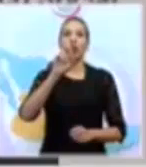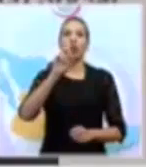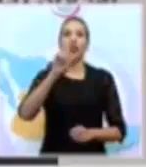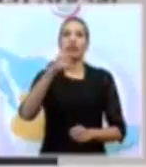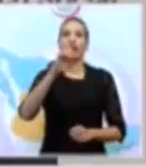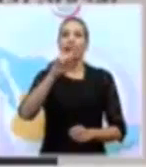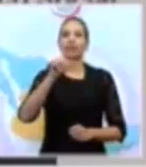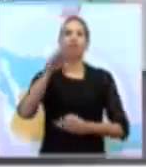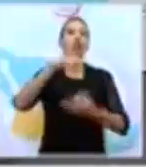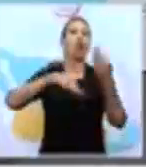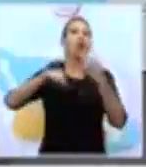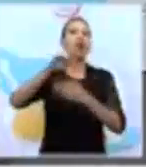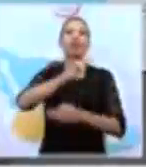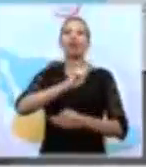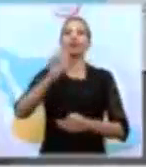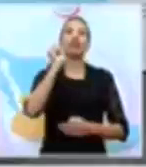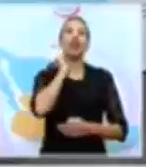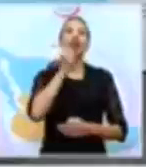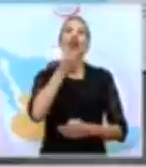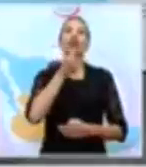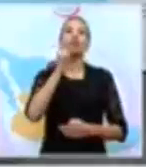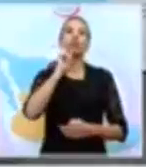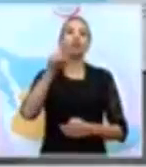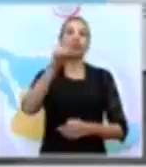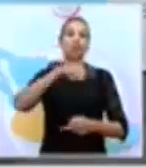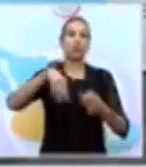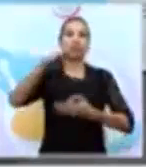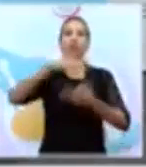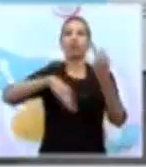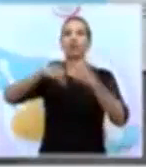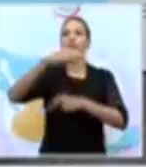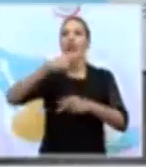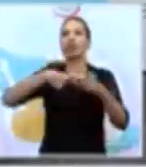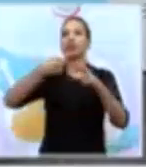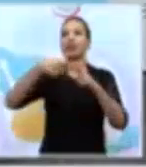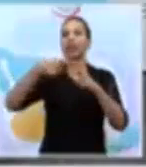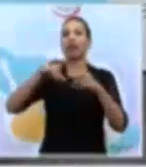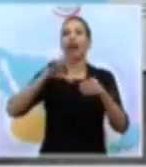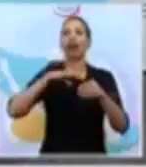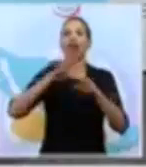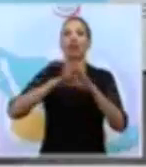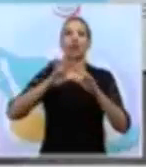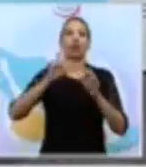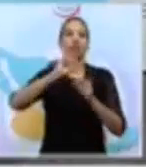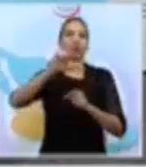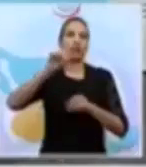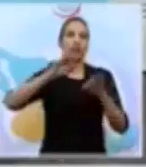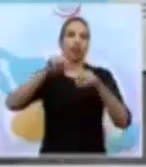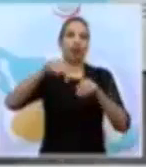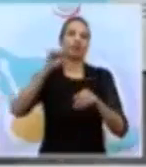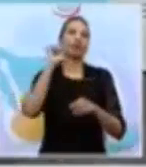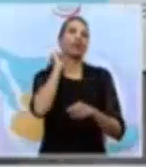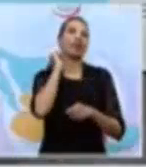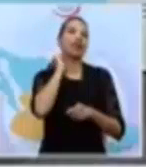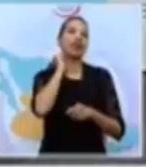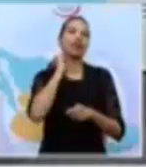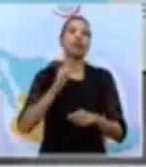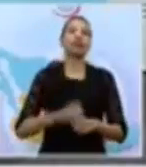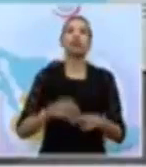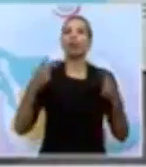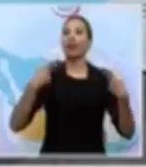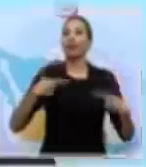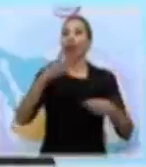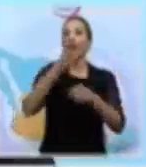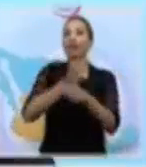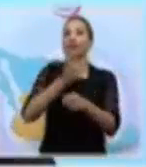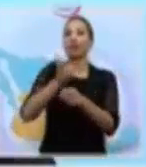y a todos los senadores y senadoras que nos acompañan, los funcionarios de esta casa, los